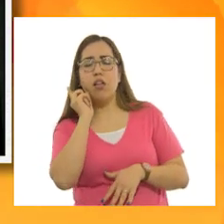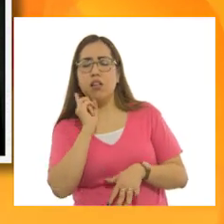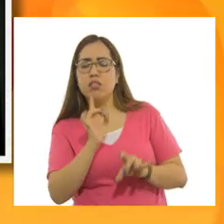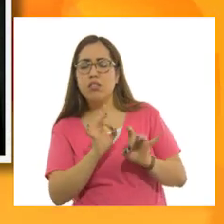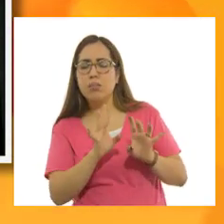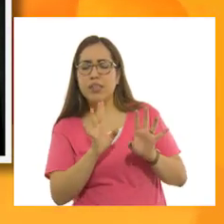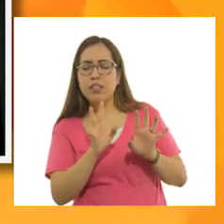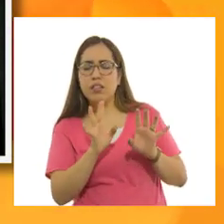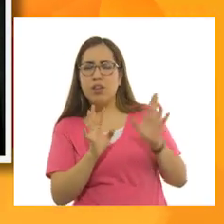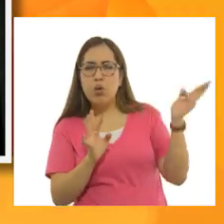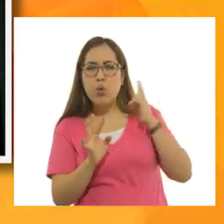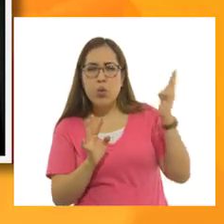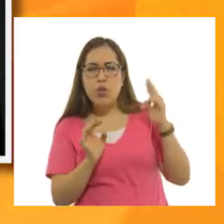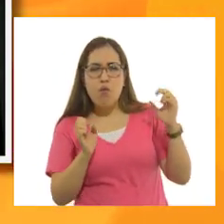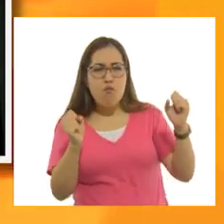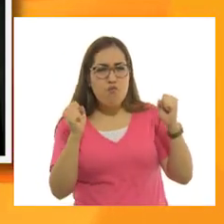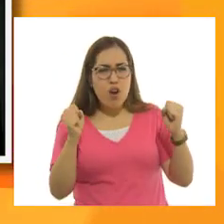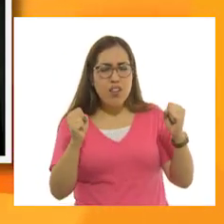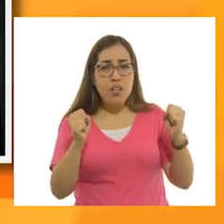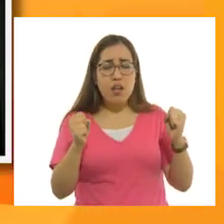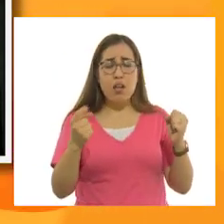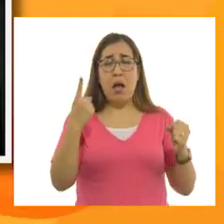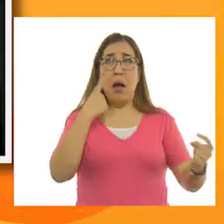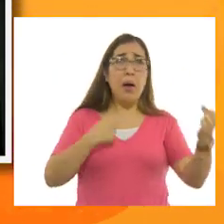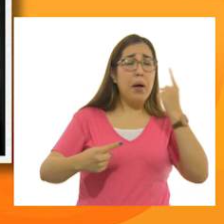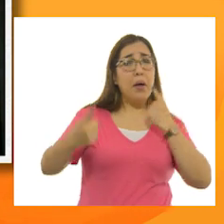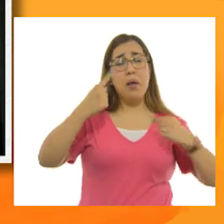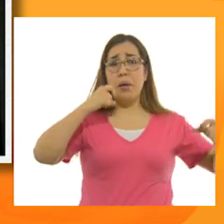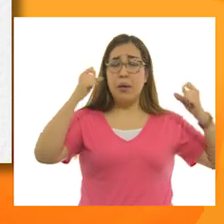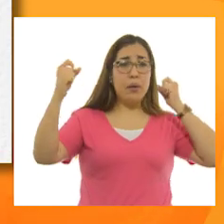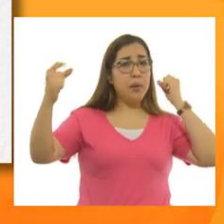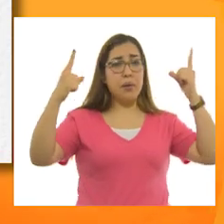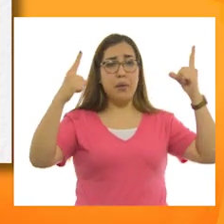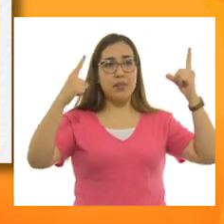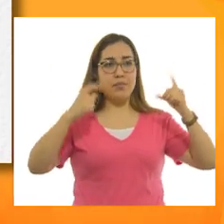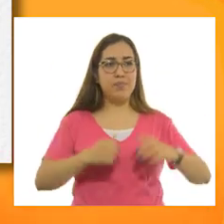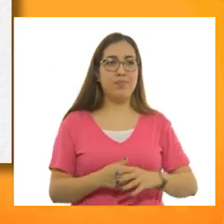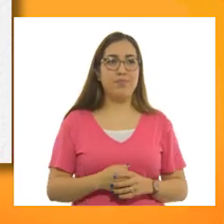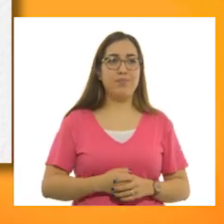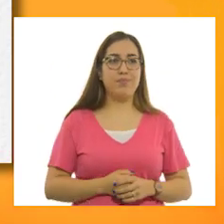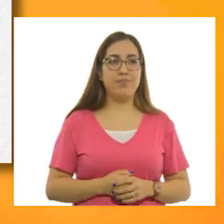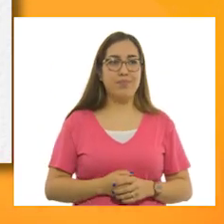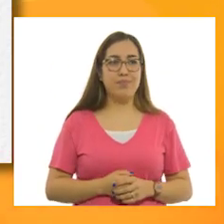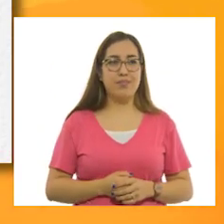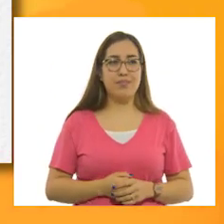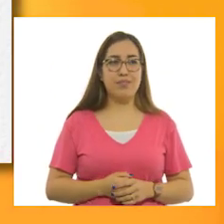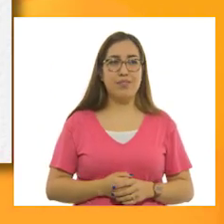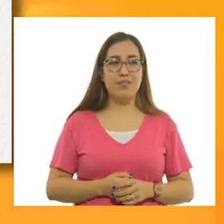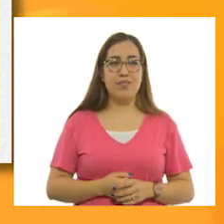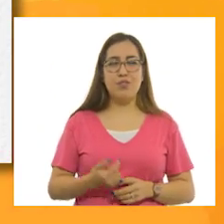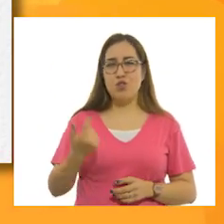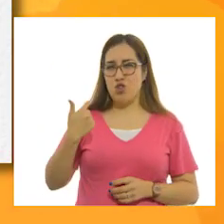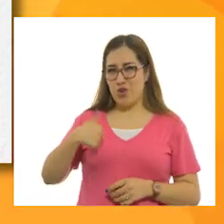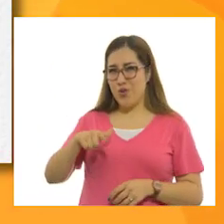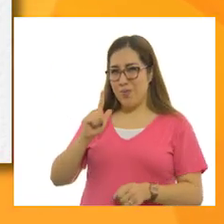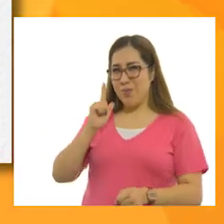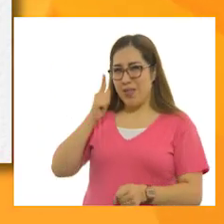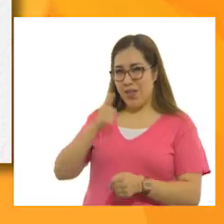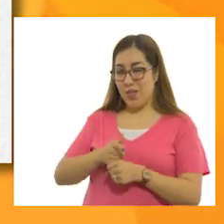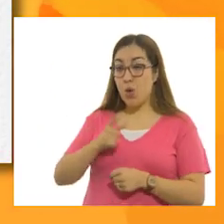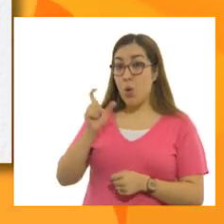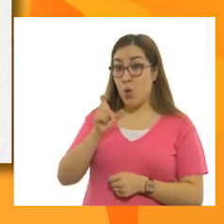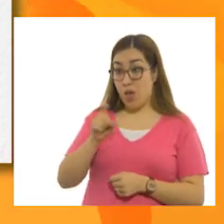está llorando y le asustaba yo he notado este hábito cuando se encuentra